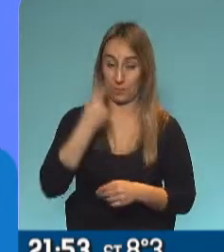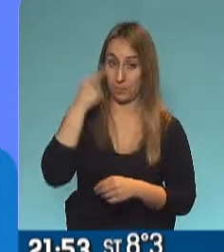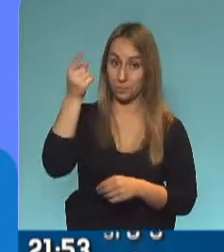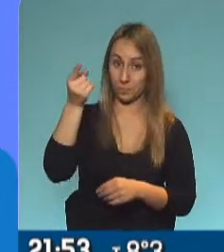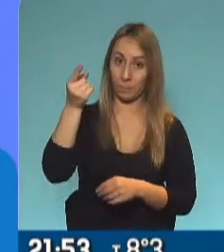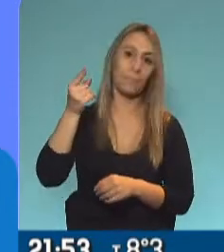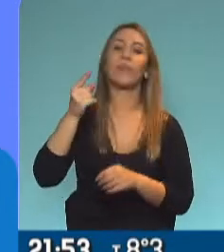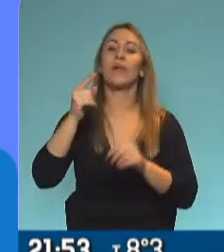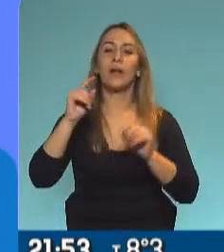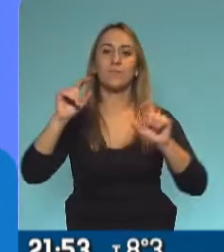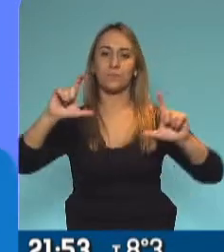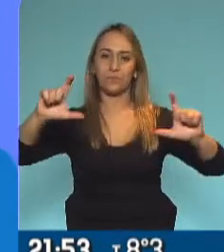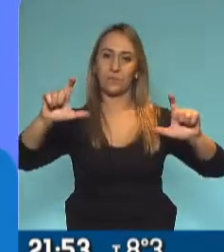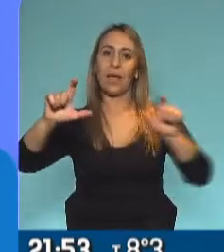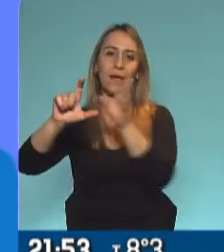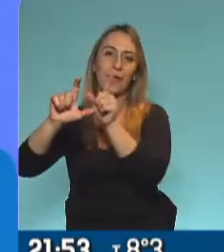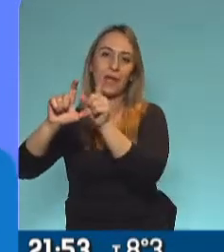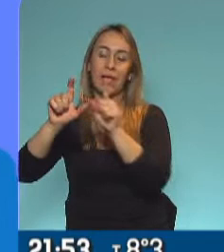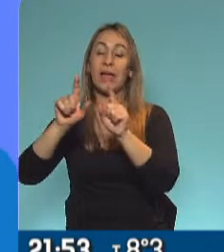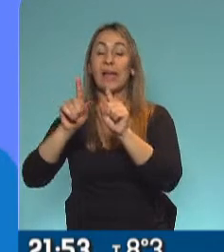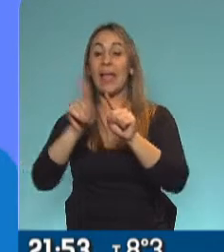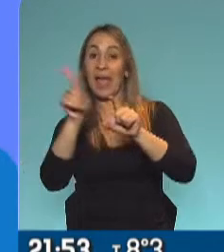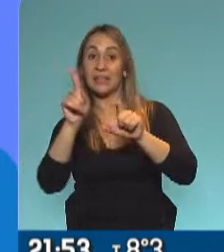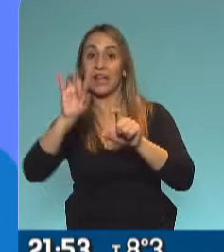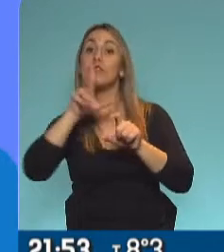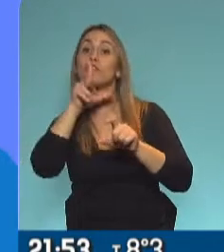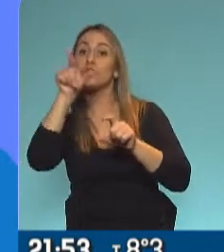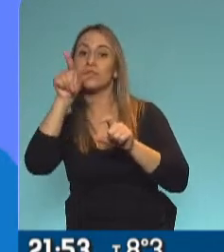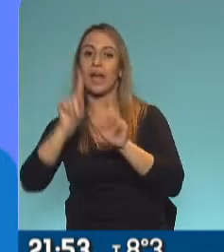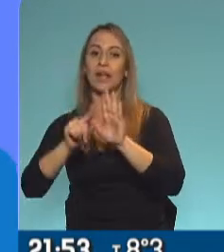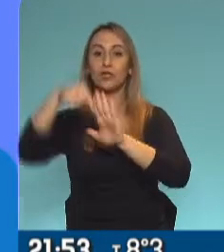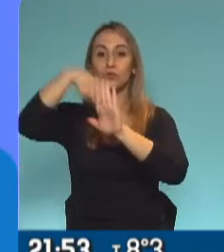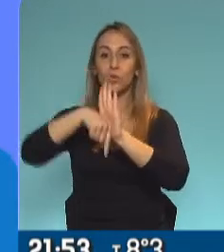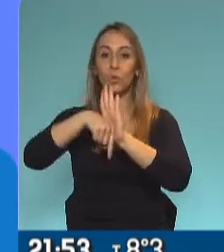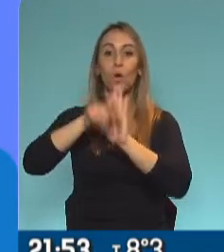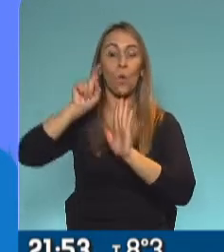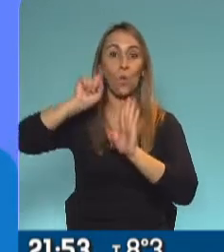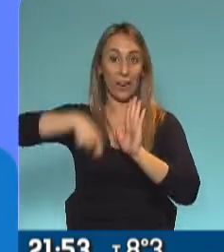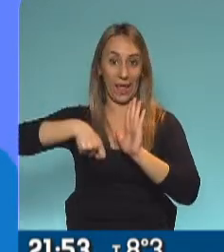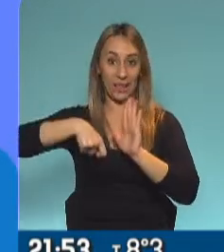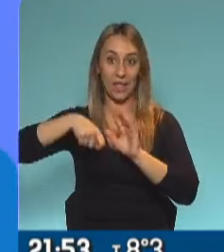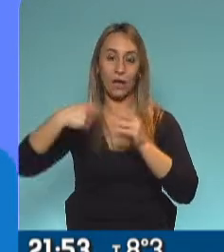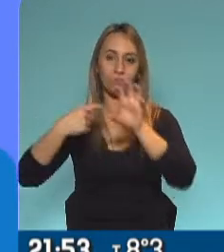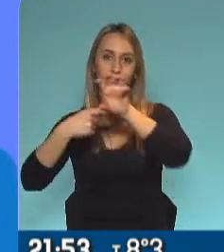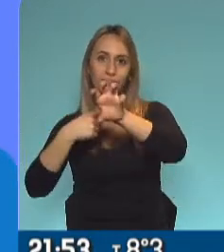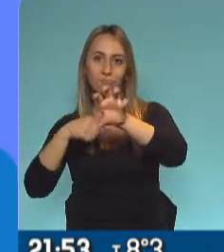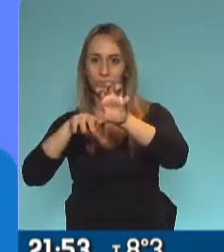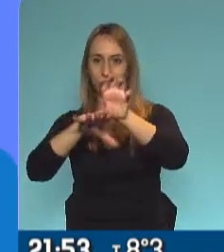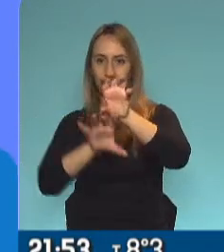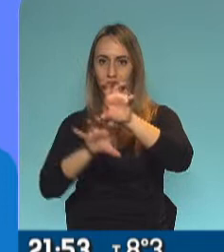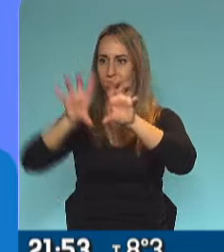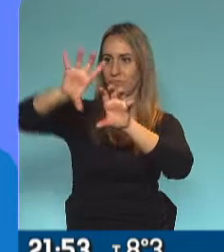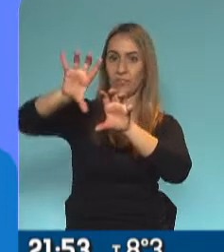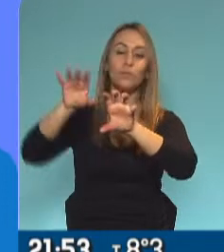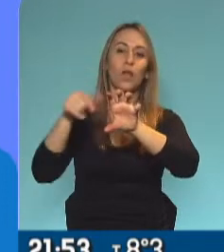que está al este, tenemos a Rusia, y al sur a Ucrania. Por eso es considerado lo que usualmente se analiza como